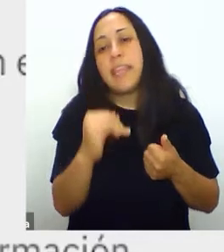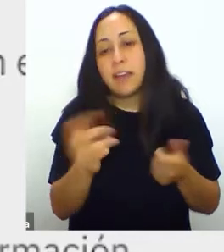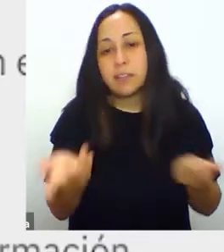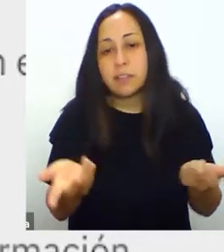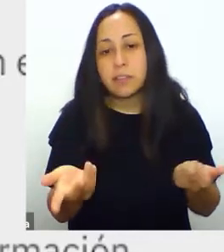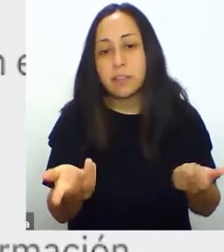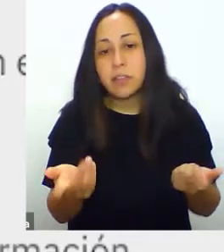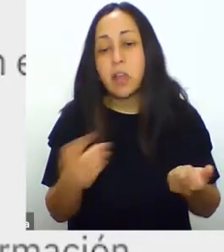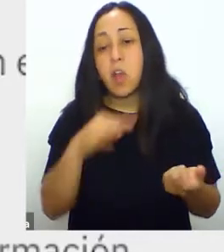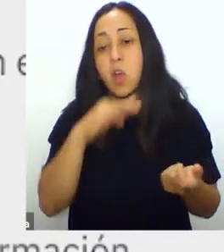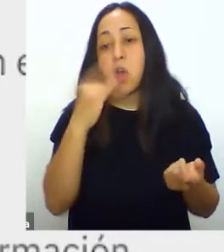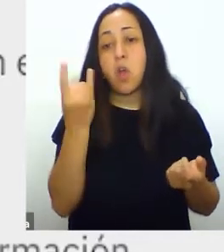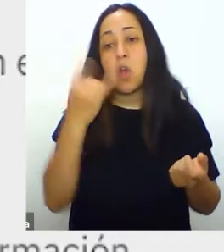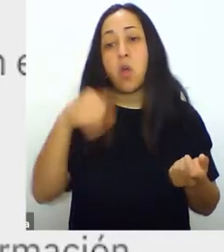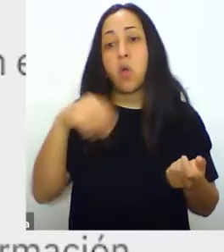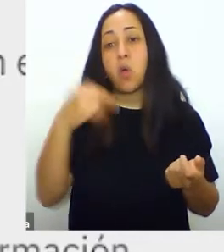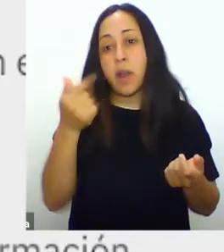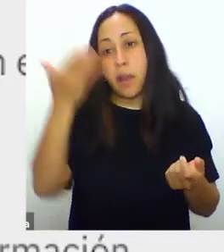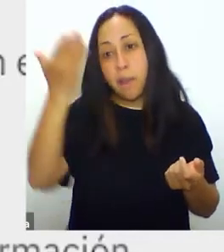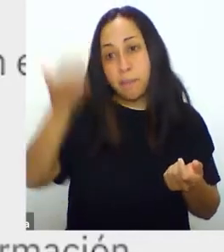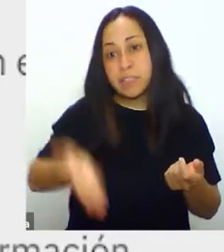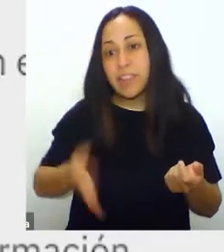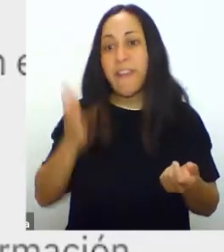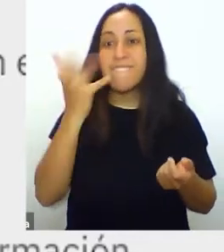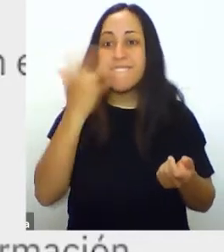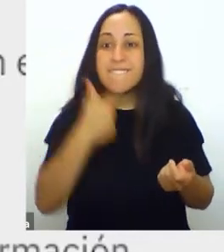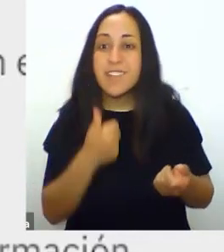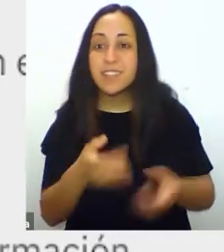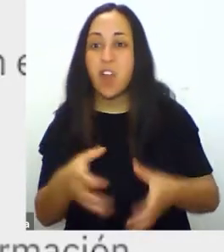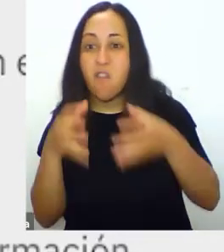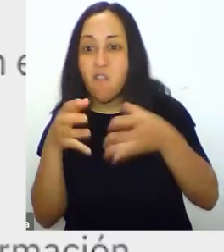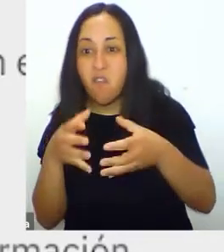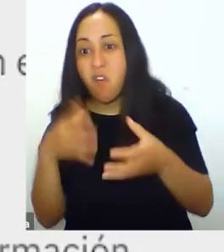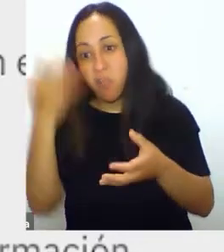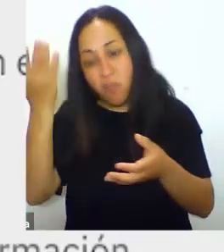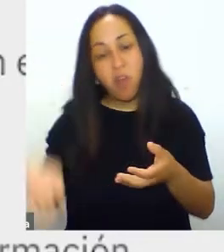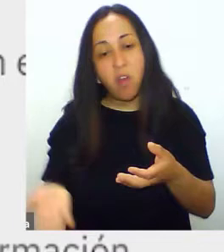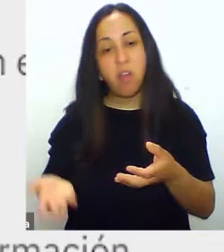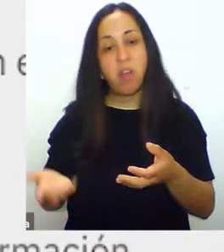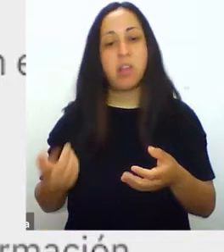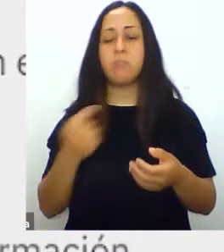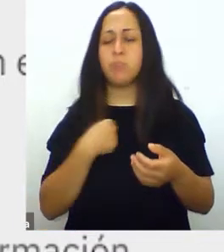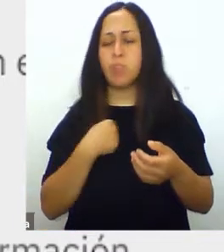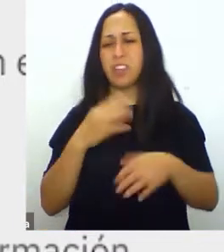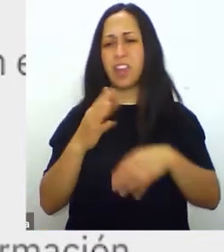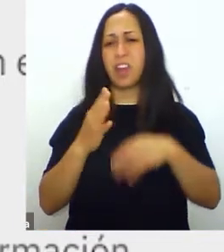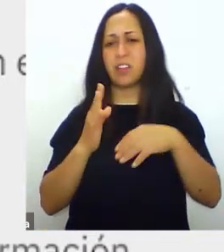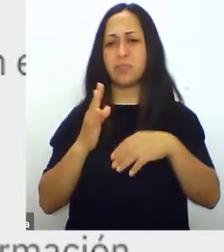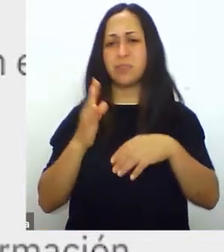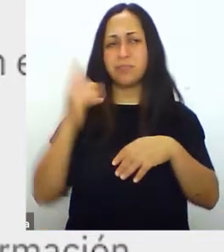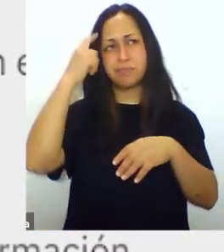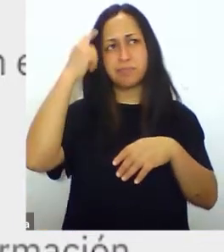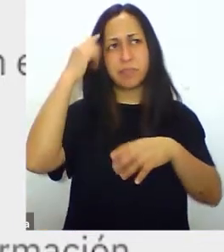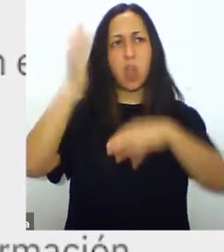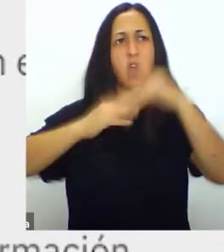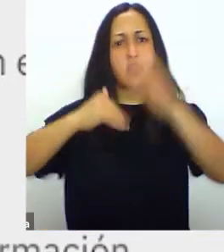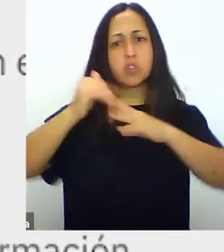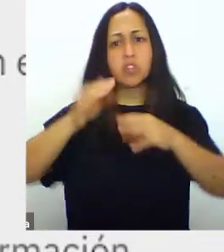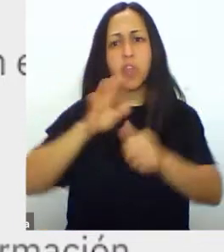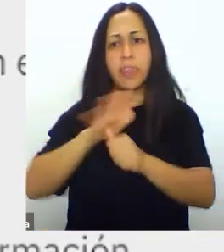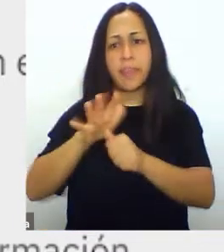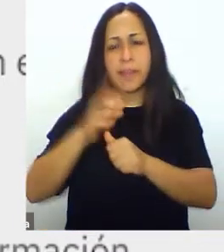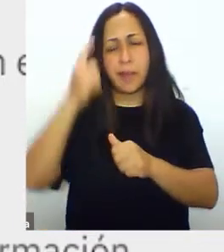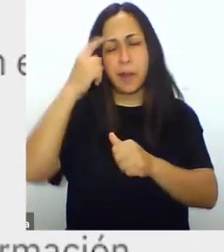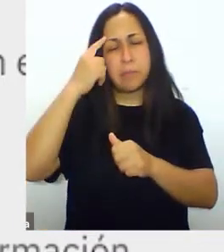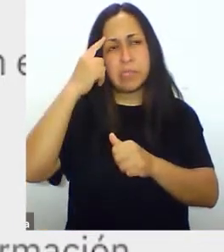que, Juana es una persona que le gusta el fútbol, que muchas veces en nuestra construcción de género actual es un